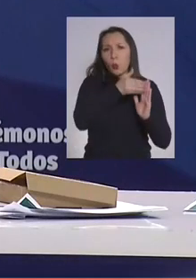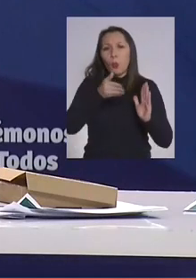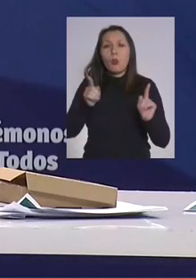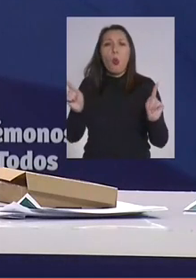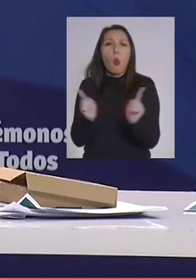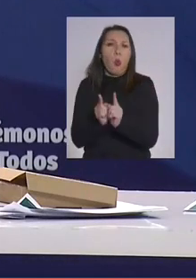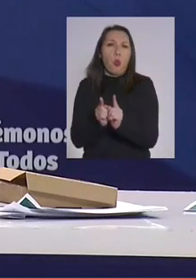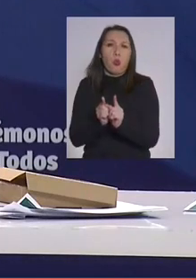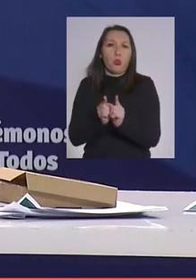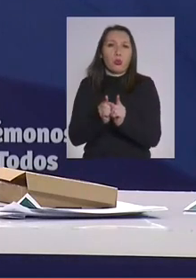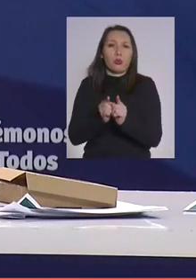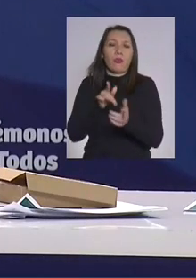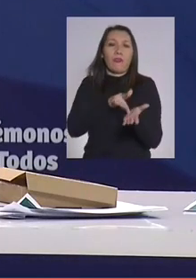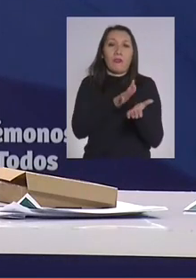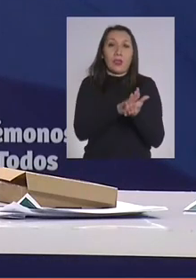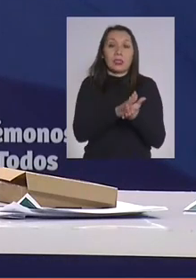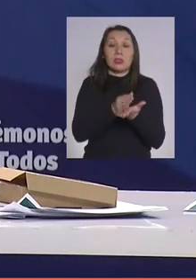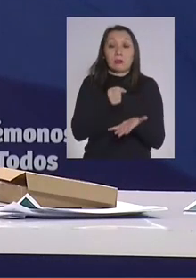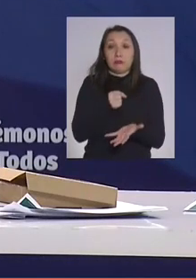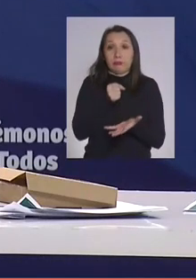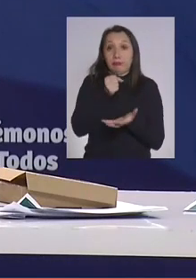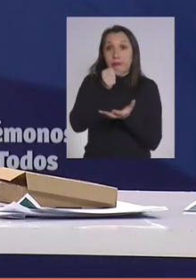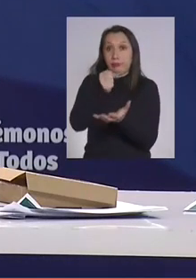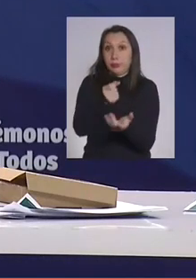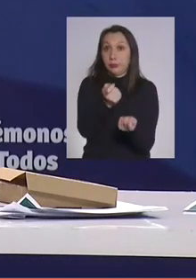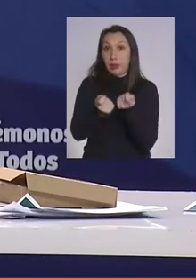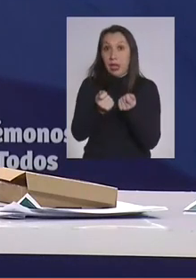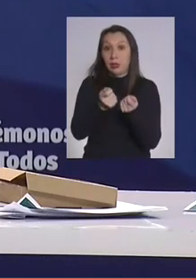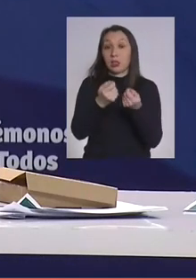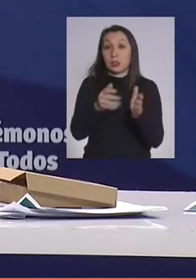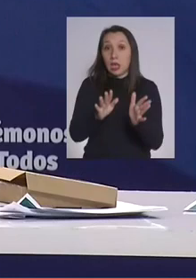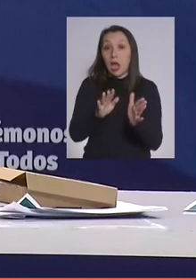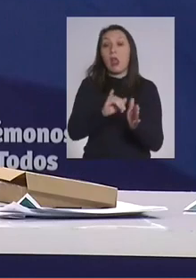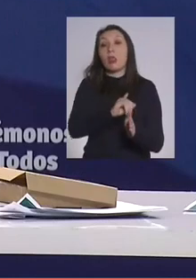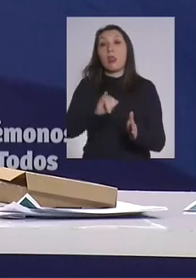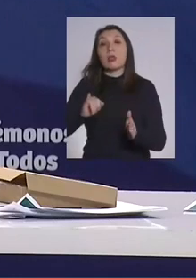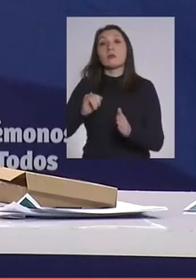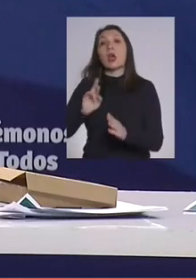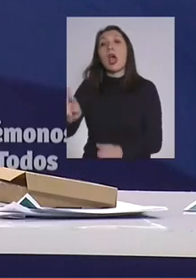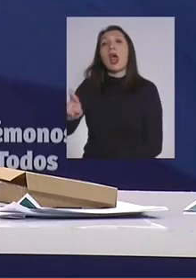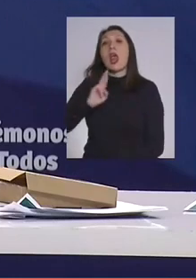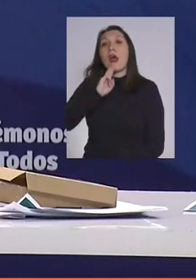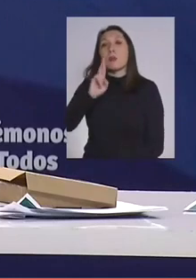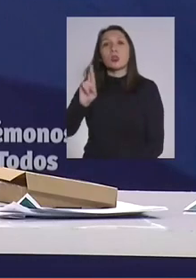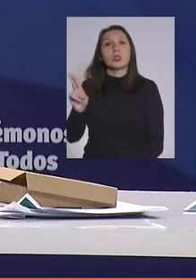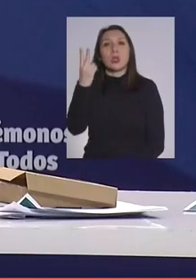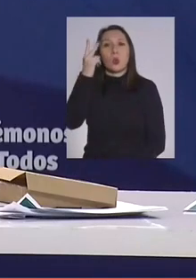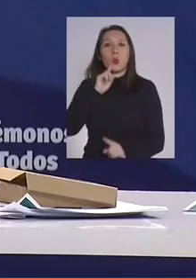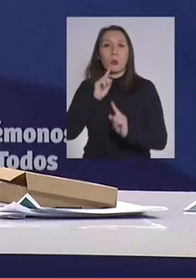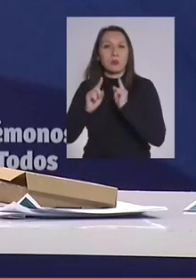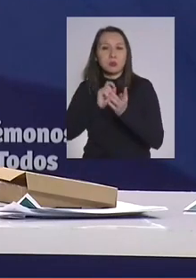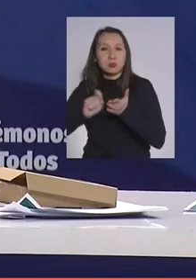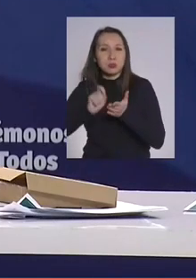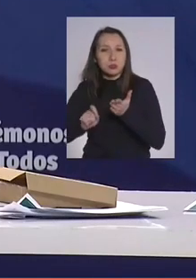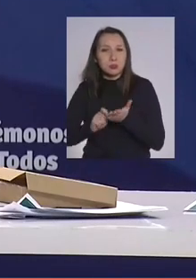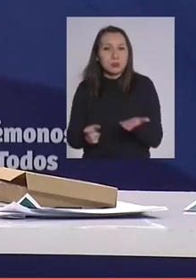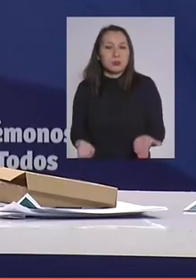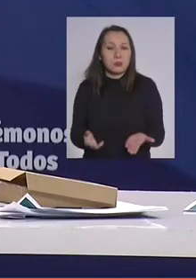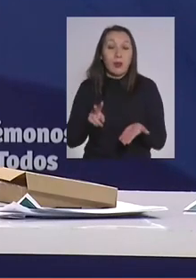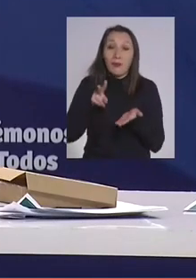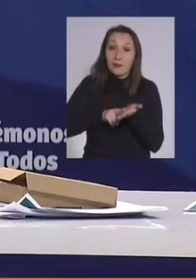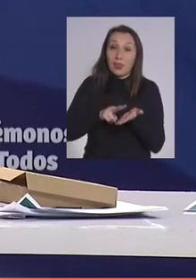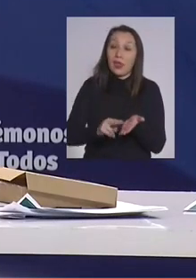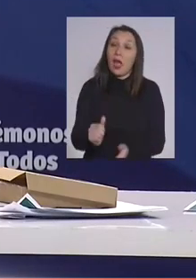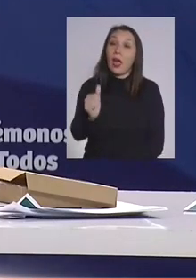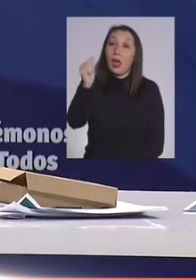corto muy cortito entre que se entregaron los recursos y se hizo esta segunda encuesta pero la verdad es que